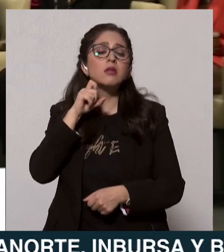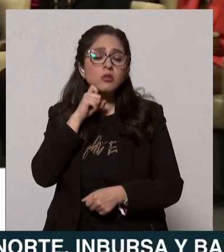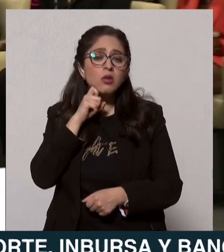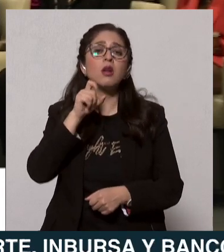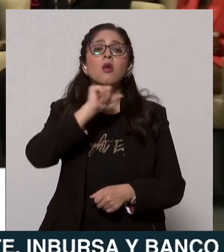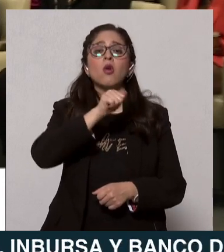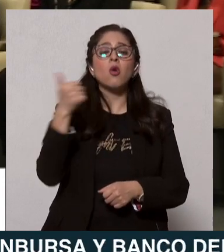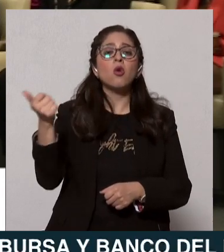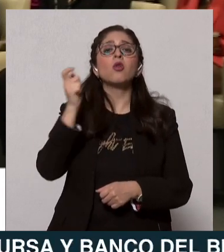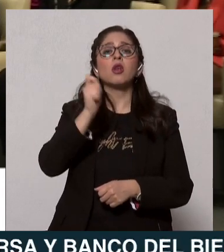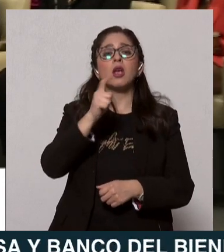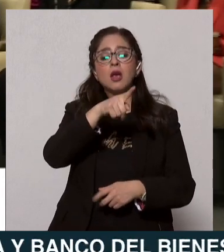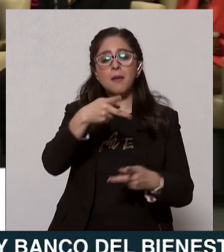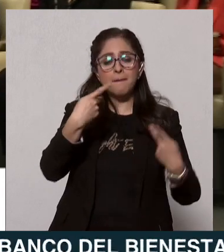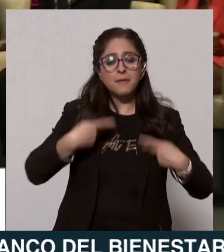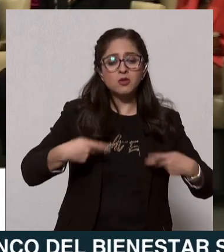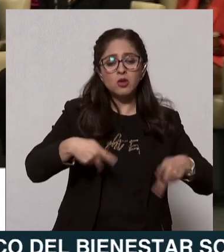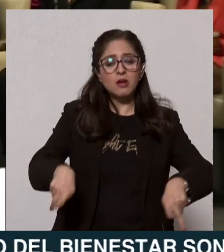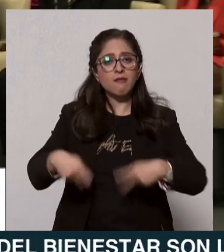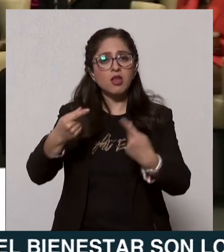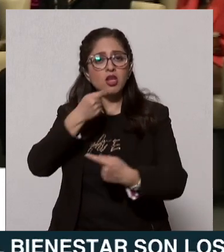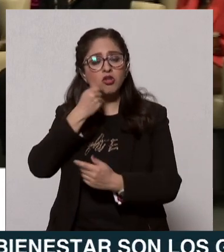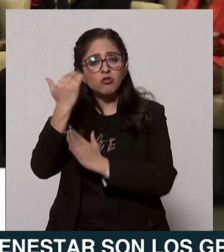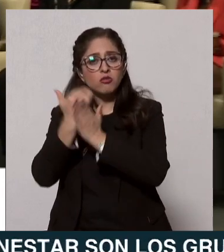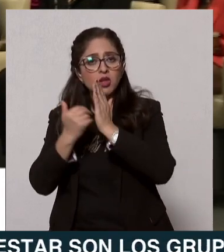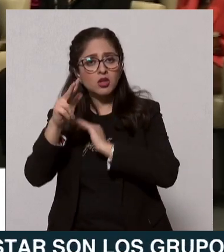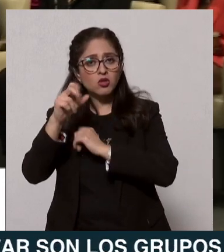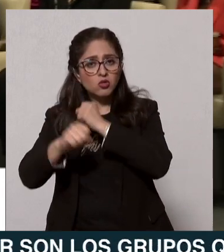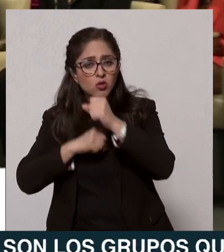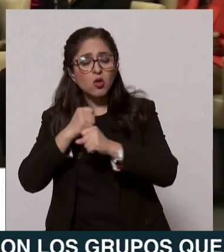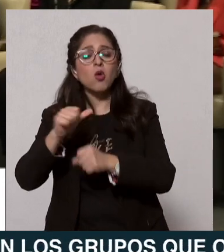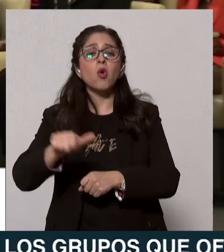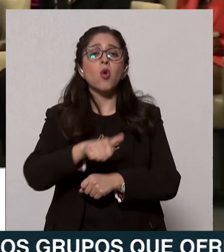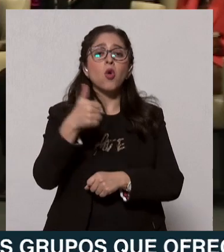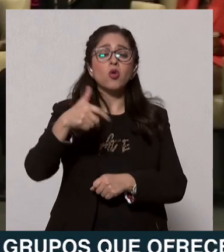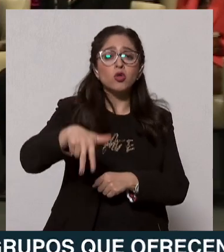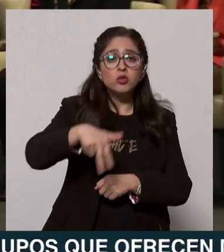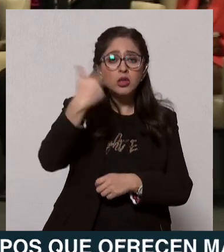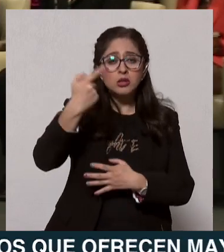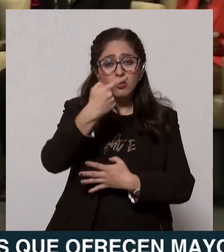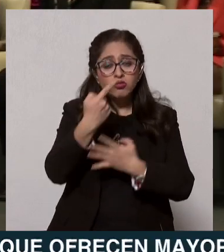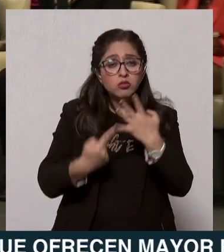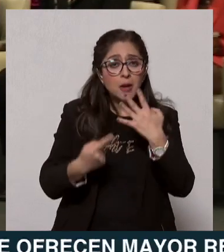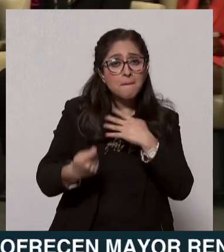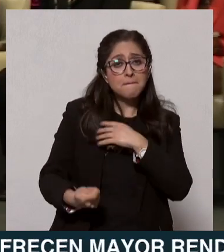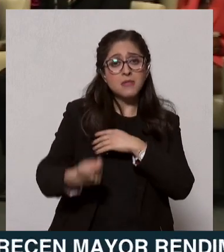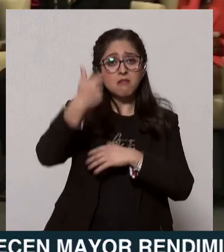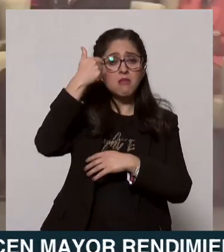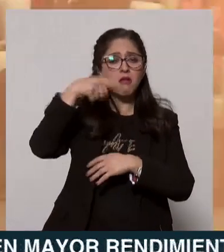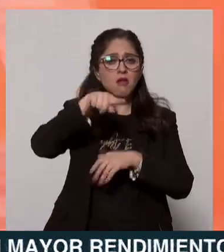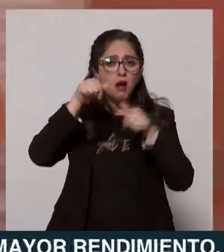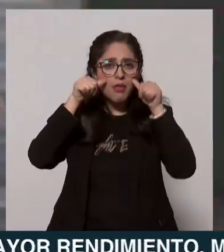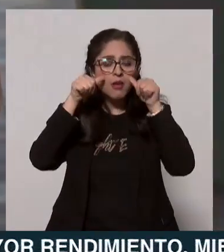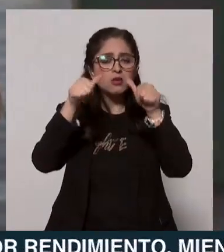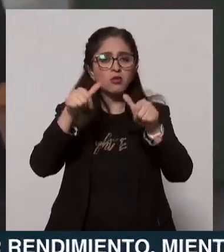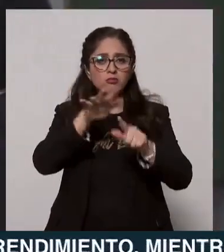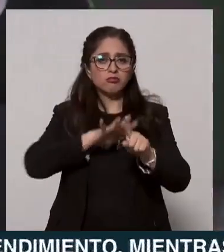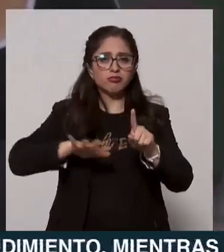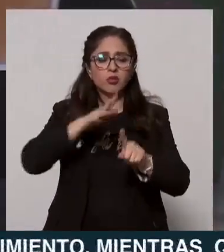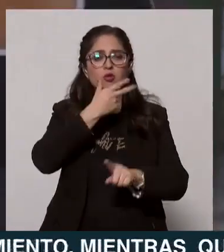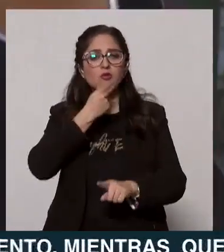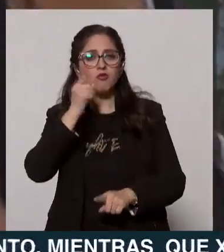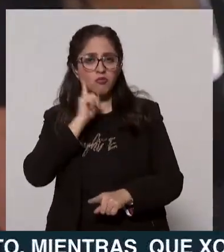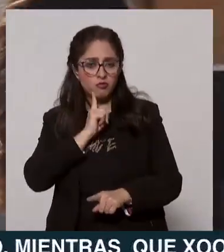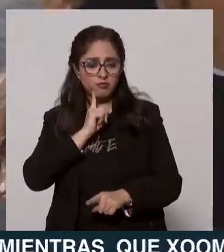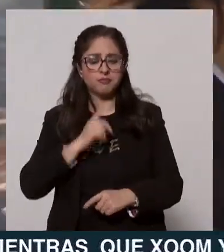por corrupción de menores de edad y 13 por otros delitos relacionados. Por primera vez hay una perspectiva de género. Dijo